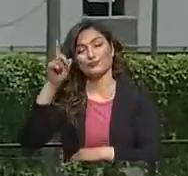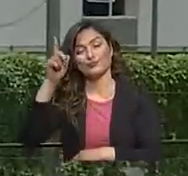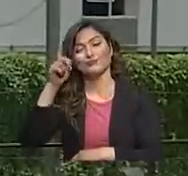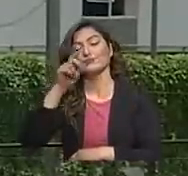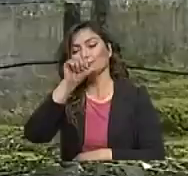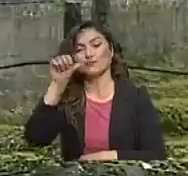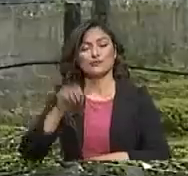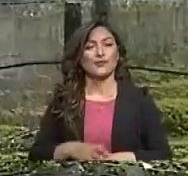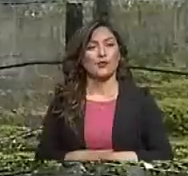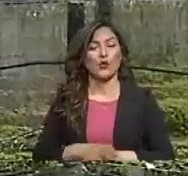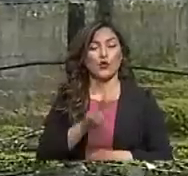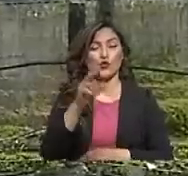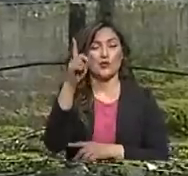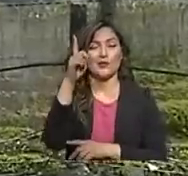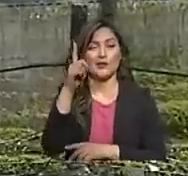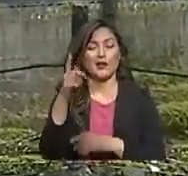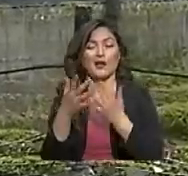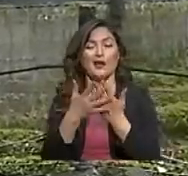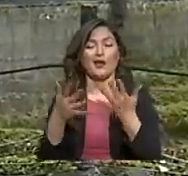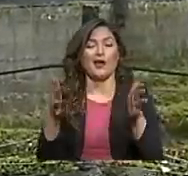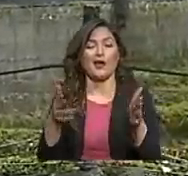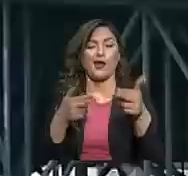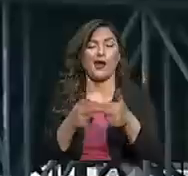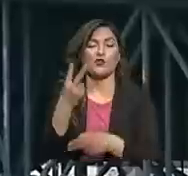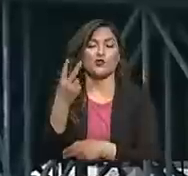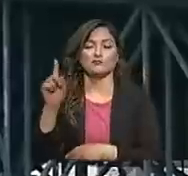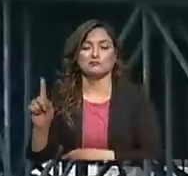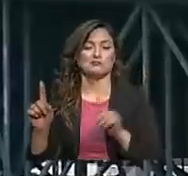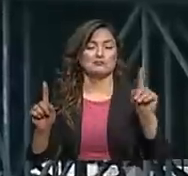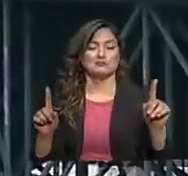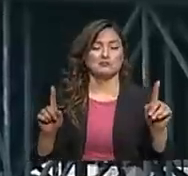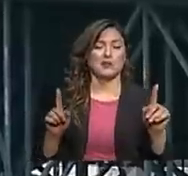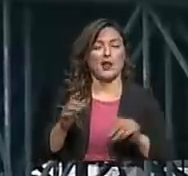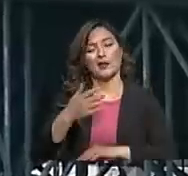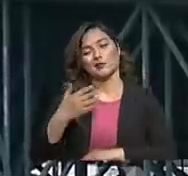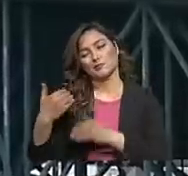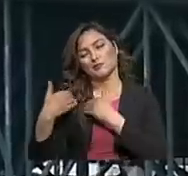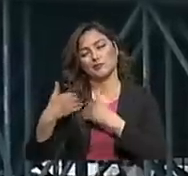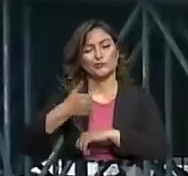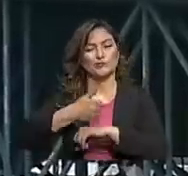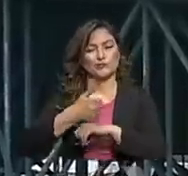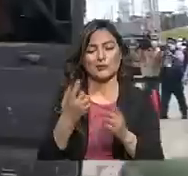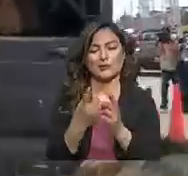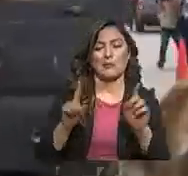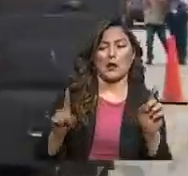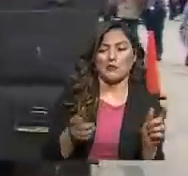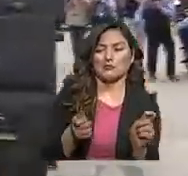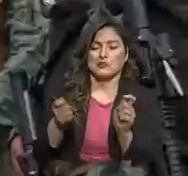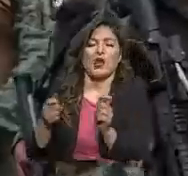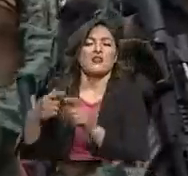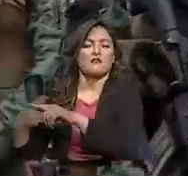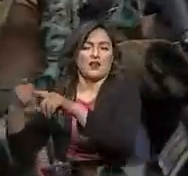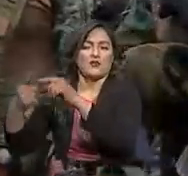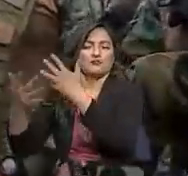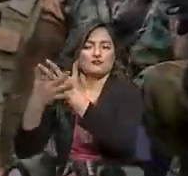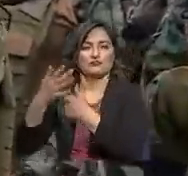seguridad especial. ¿Hasta cuándo? Queda en manos de las autoridades separar a dos sujetos y enviarlos a diferentes cárceles, con toda la fuerza